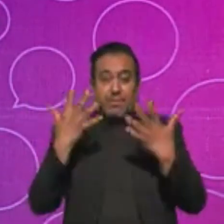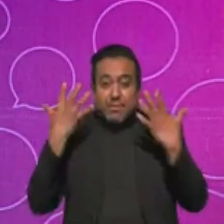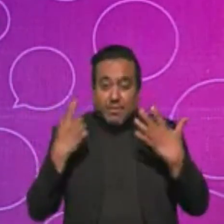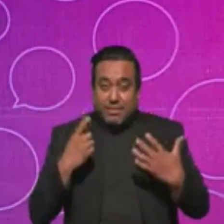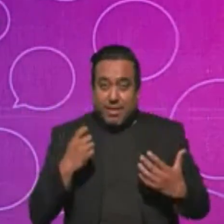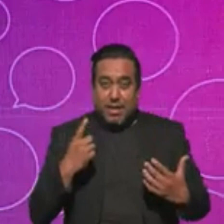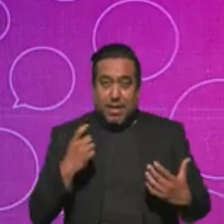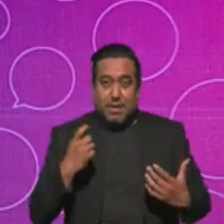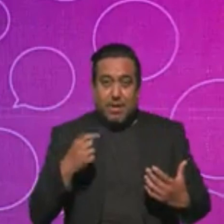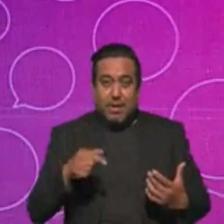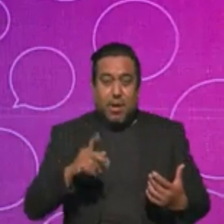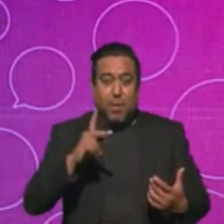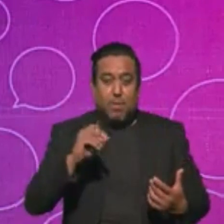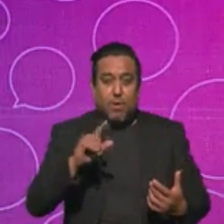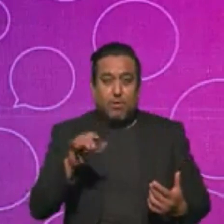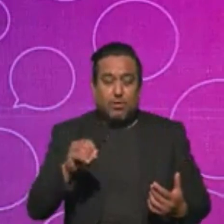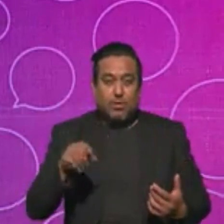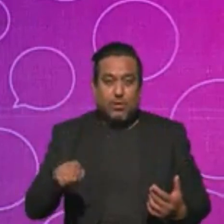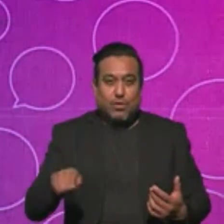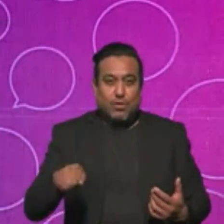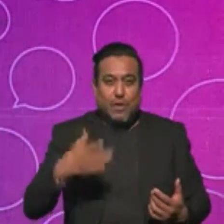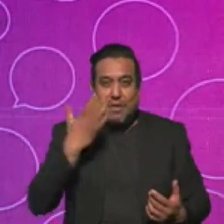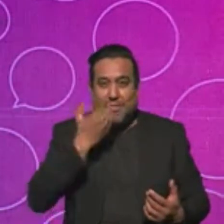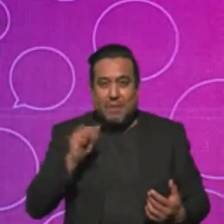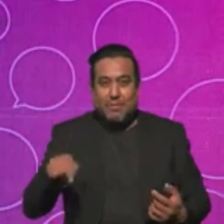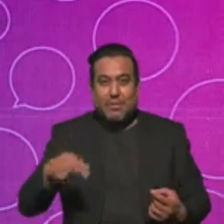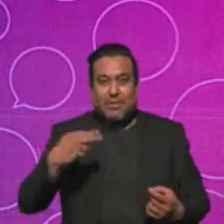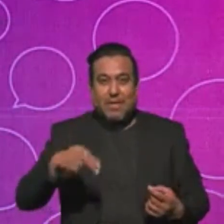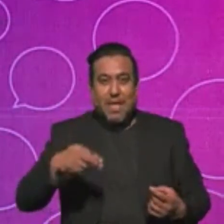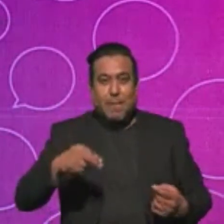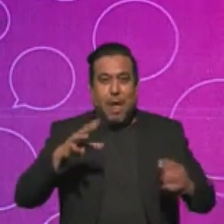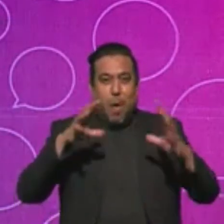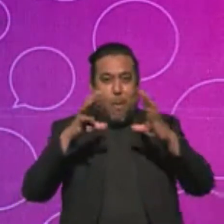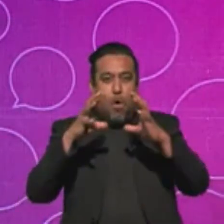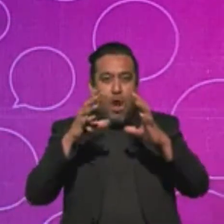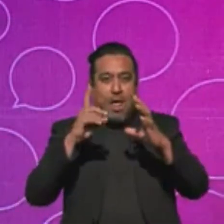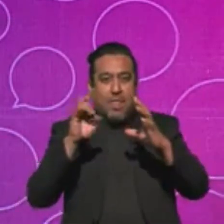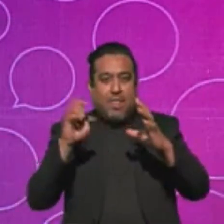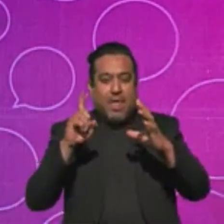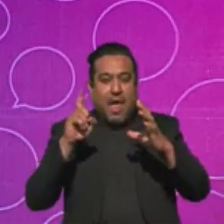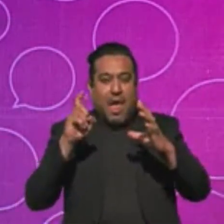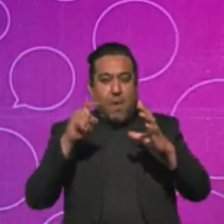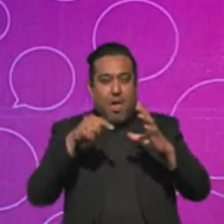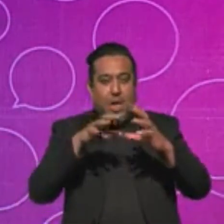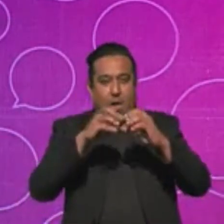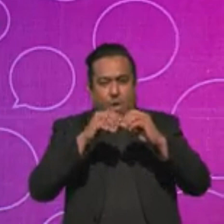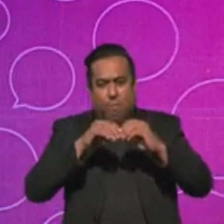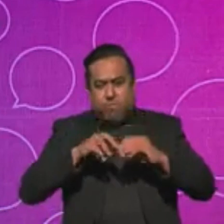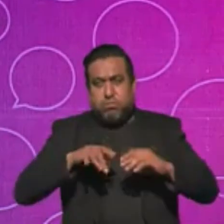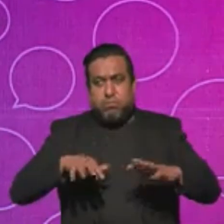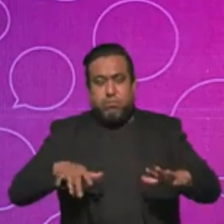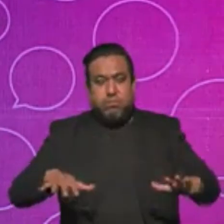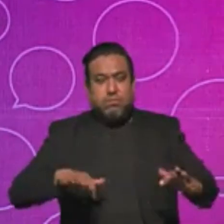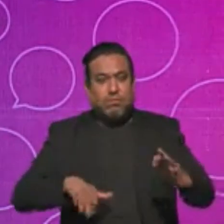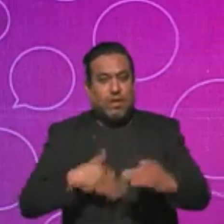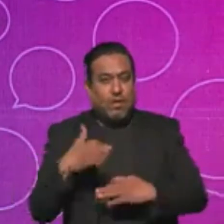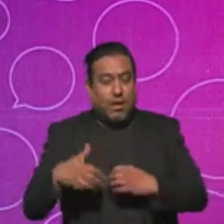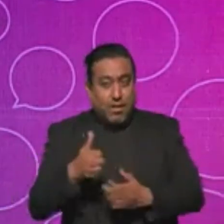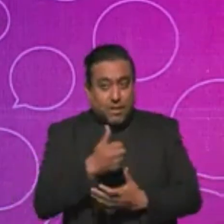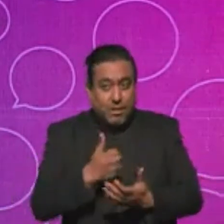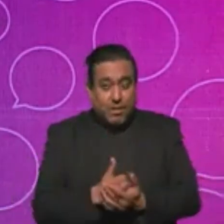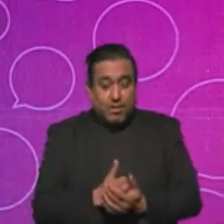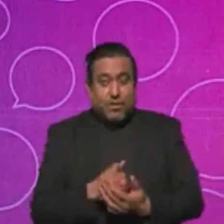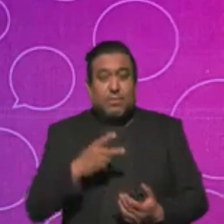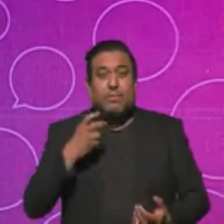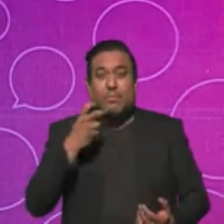idea el poo de la famosa bola del agua que está en el centro y que daba abastecimiento al primer cuadro de la ciudad Se hizo